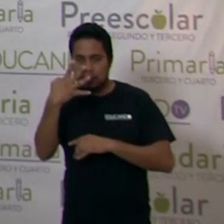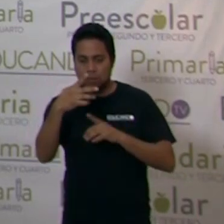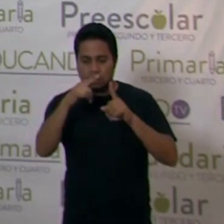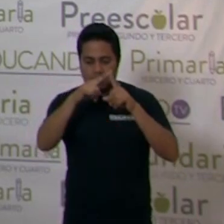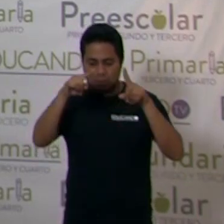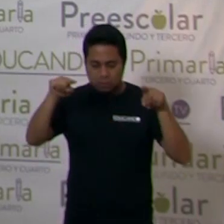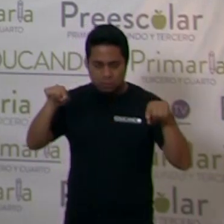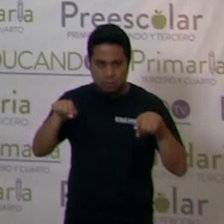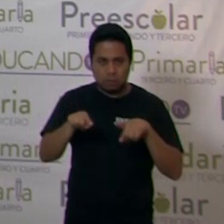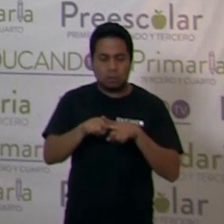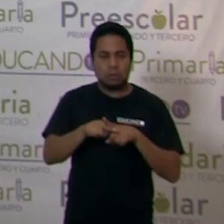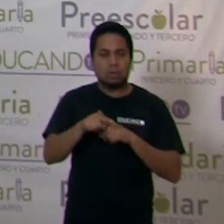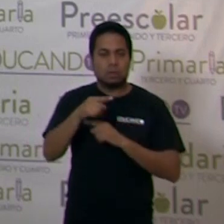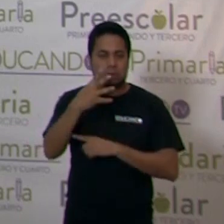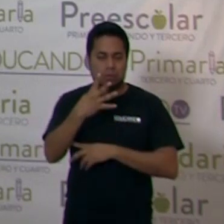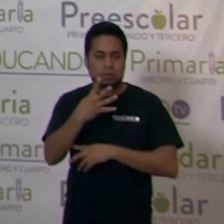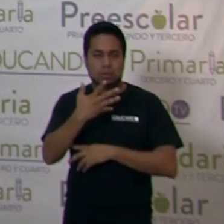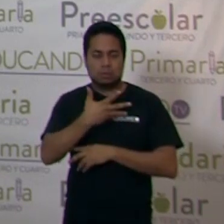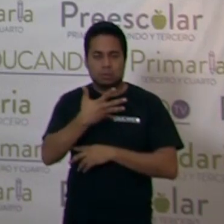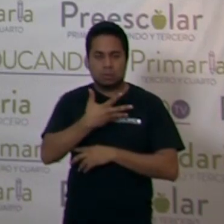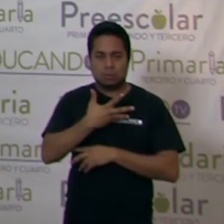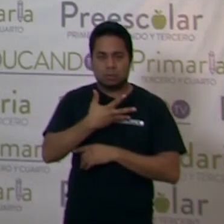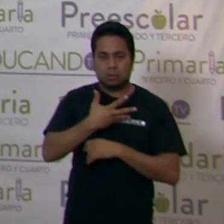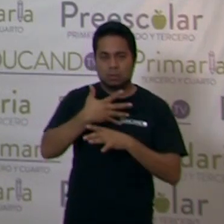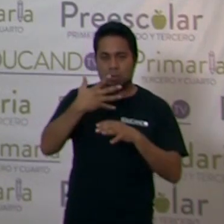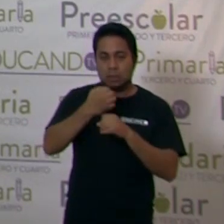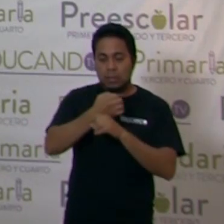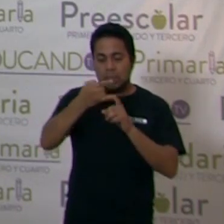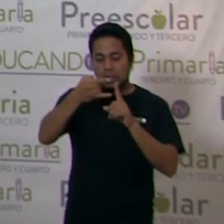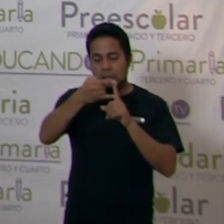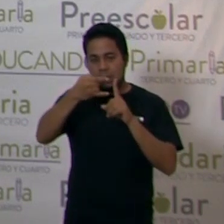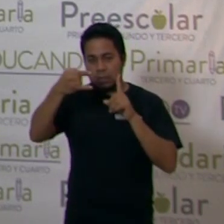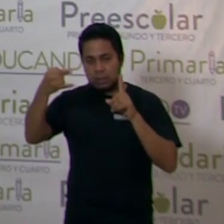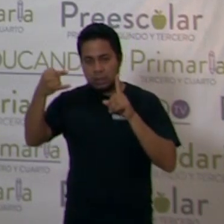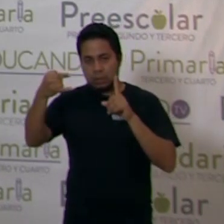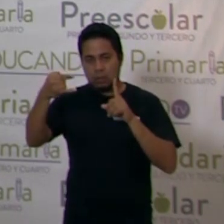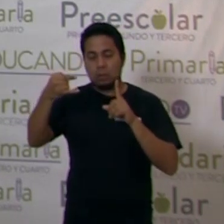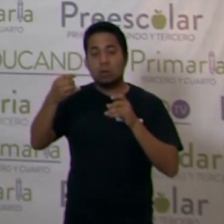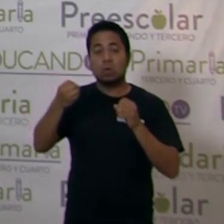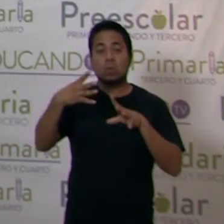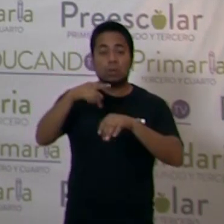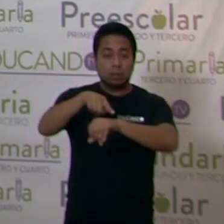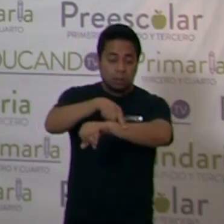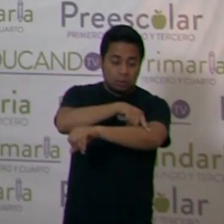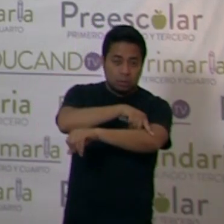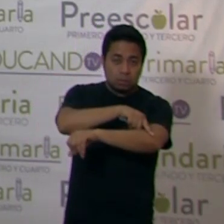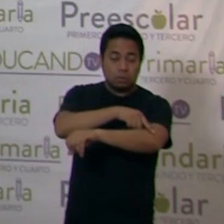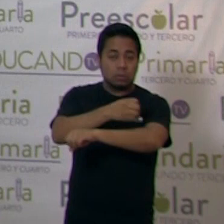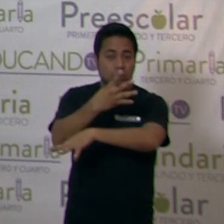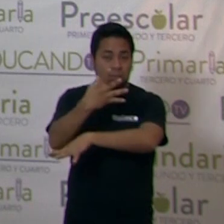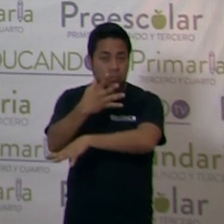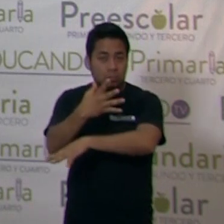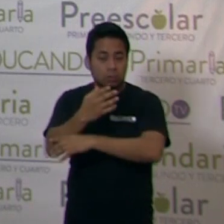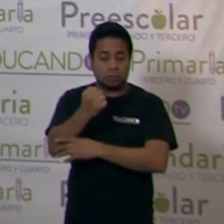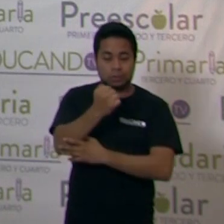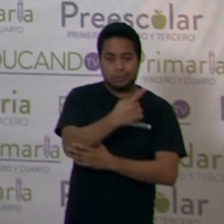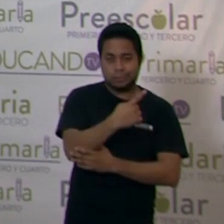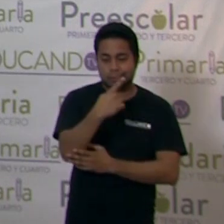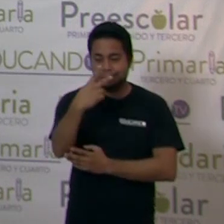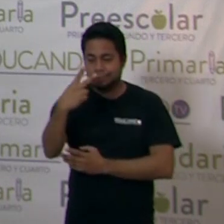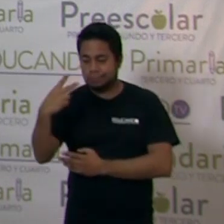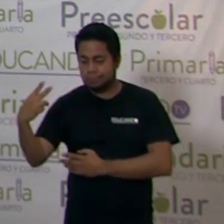cuadrado es un rectángulo Cuántos lados 1 dos